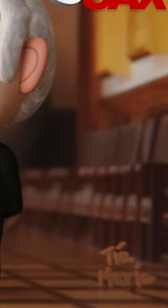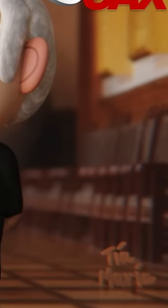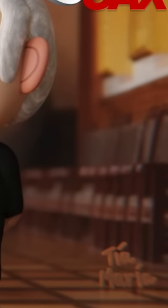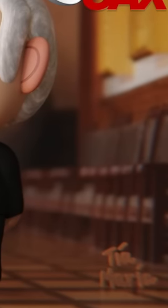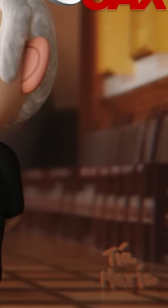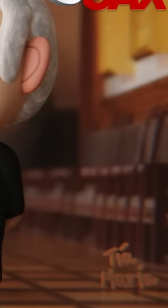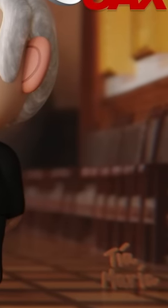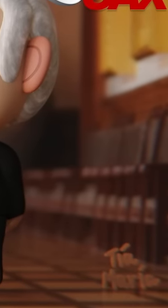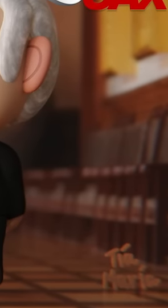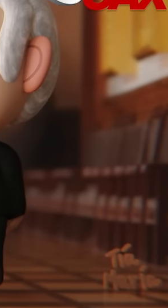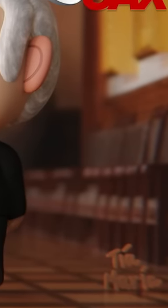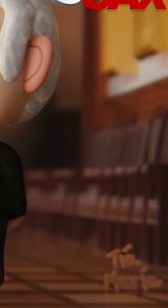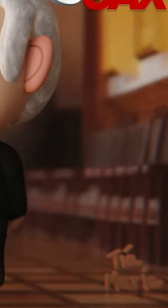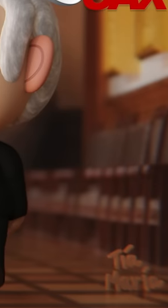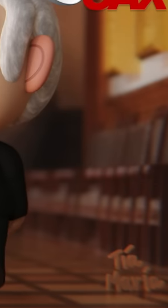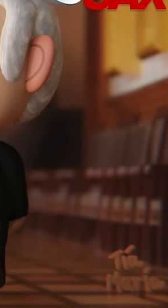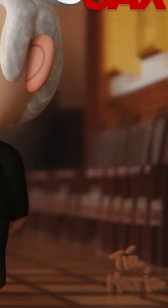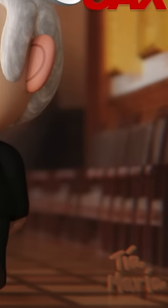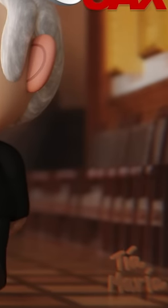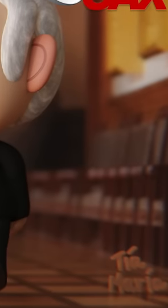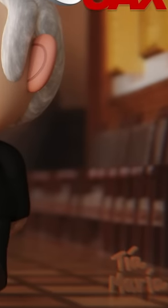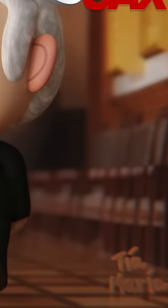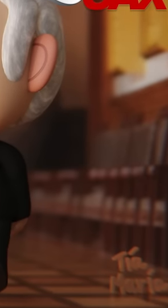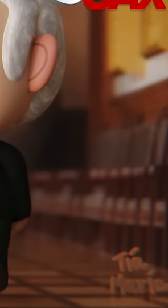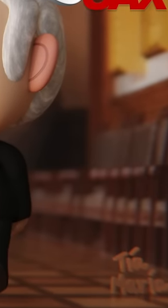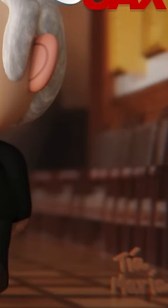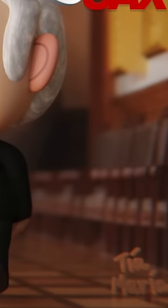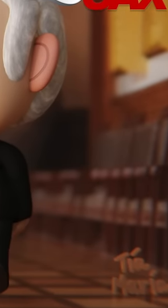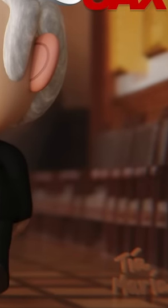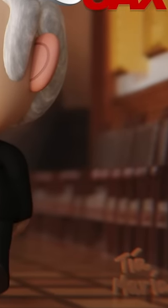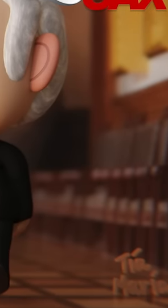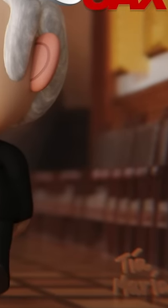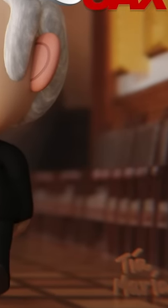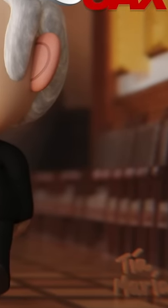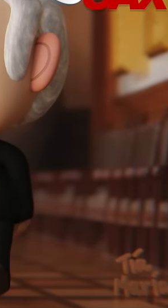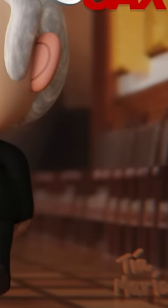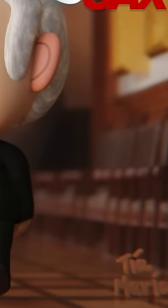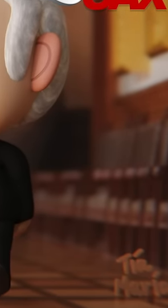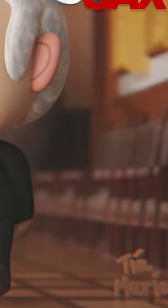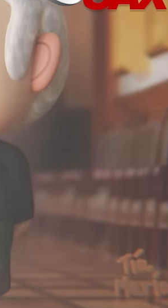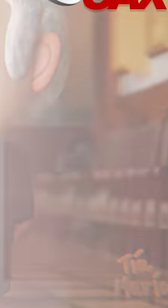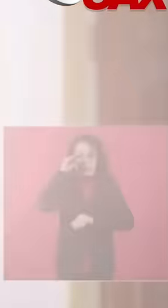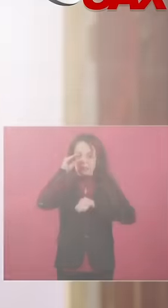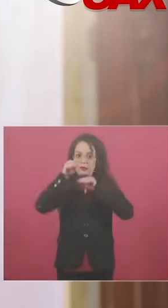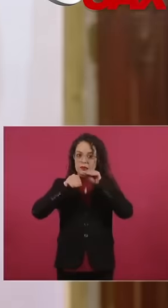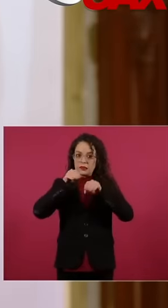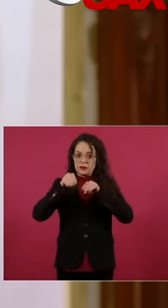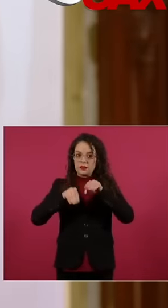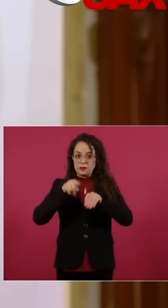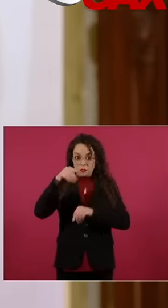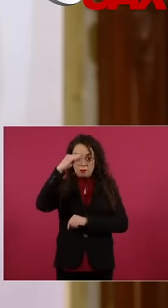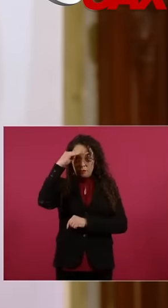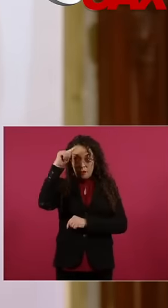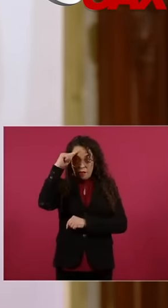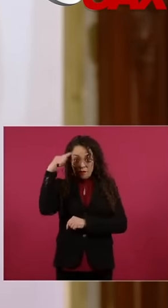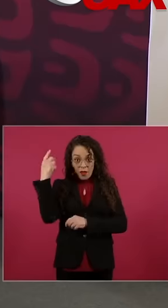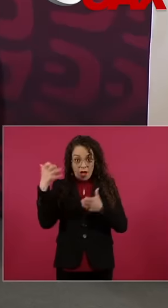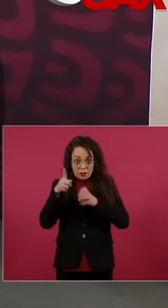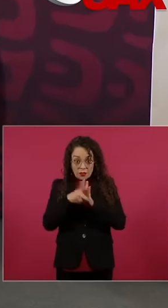Es una artista, es una creativa, porque no es fácil hacer eso.